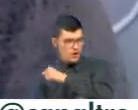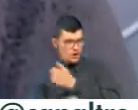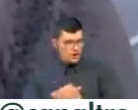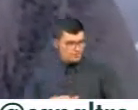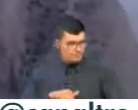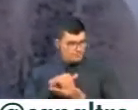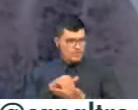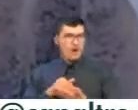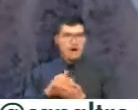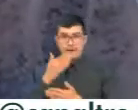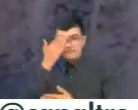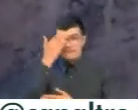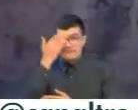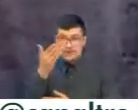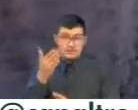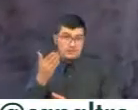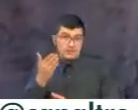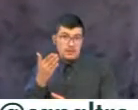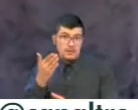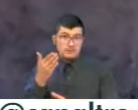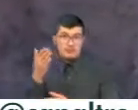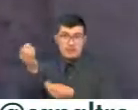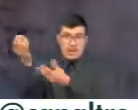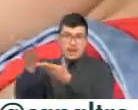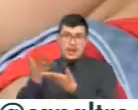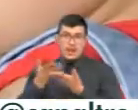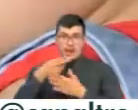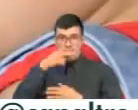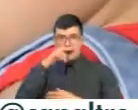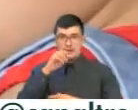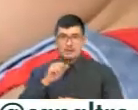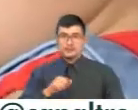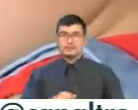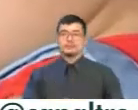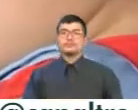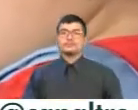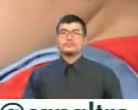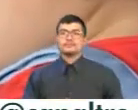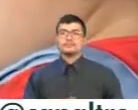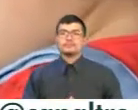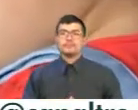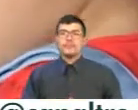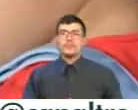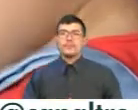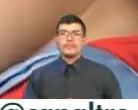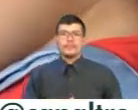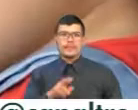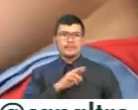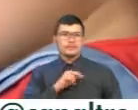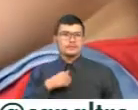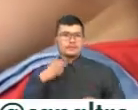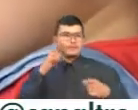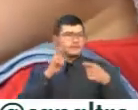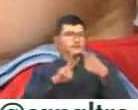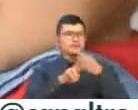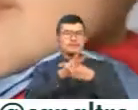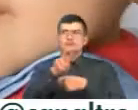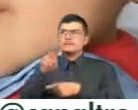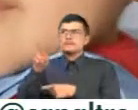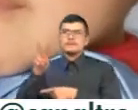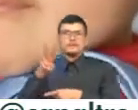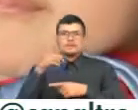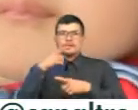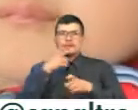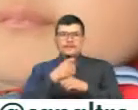la posibilidad de un donante para la niña. El panorama desde cualquier punto que uno se pare es